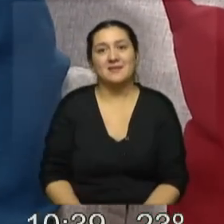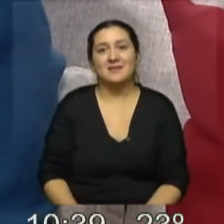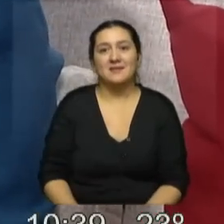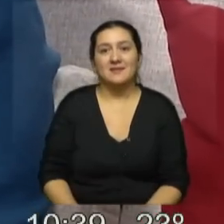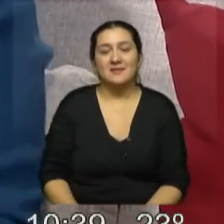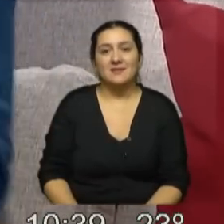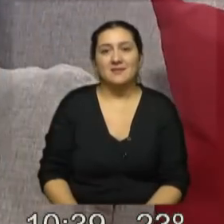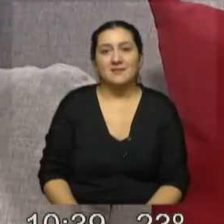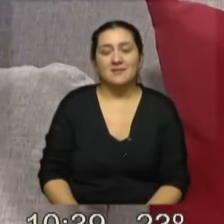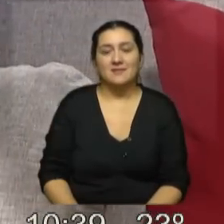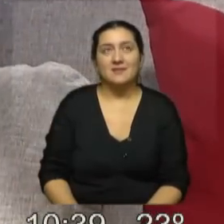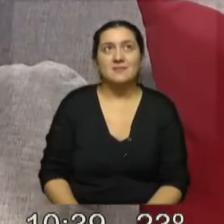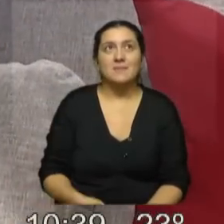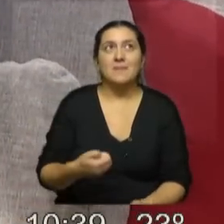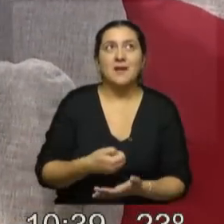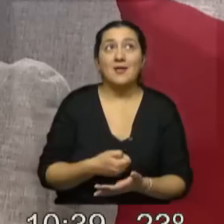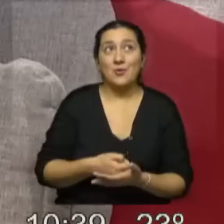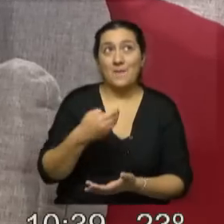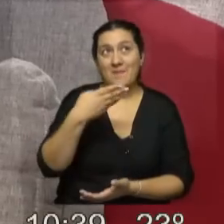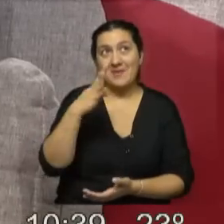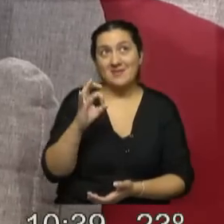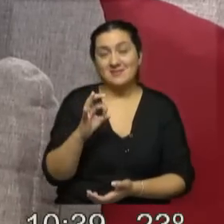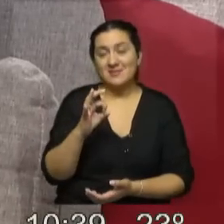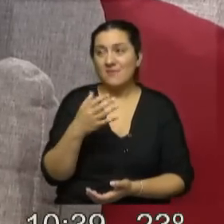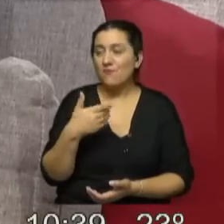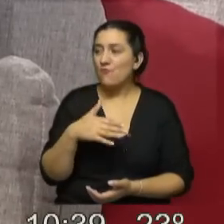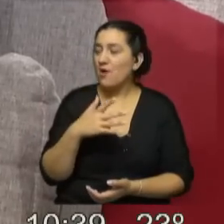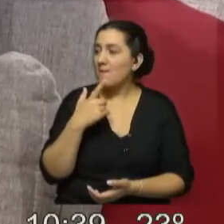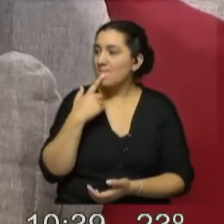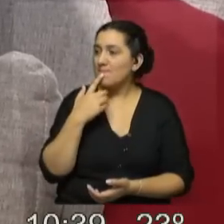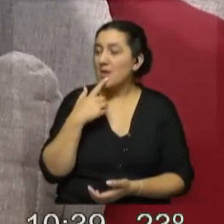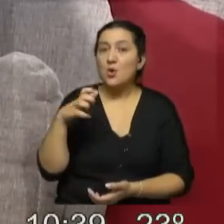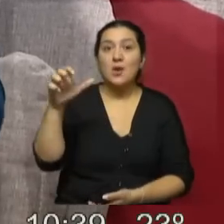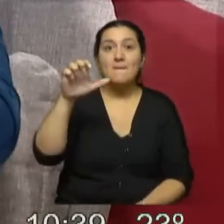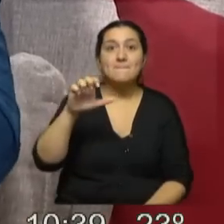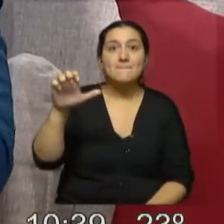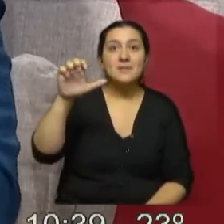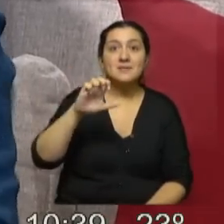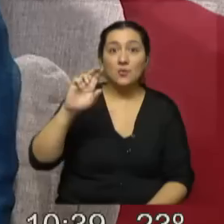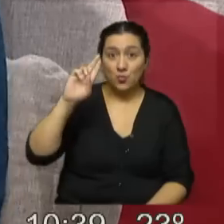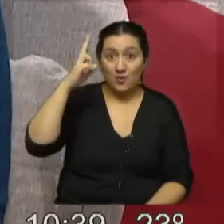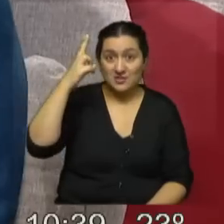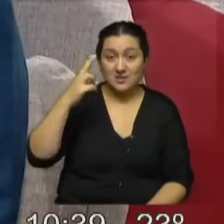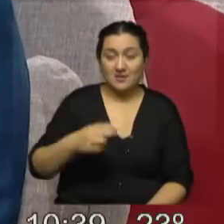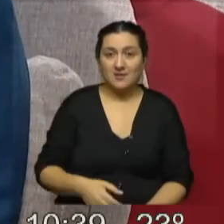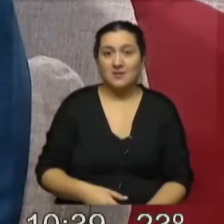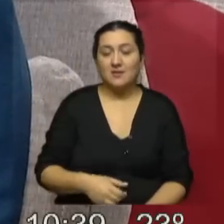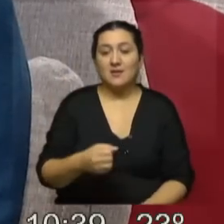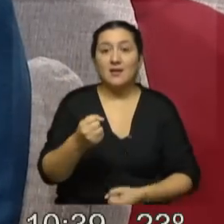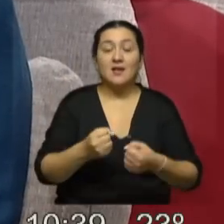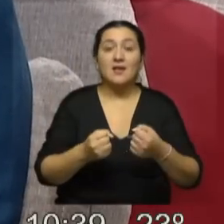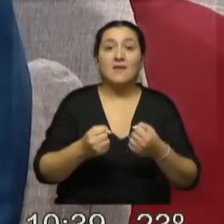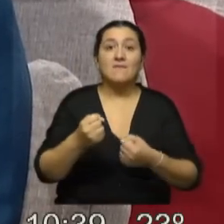este aportando fue en una empresa uruguaya que fabricaba